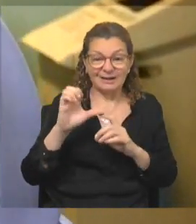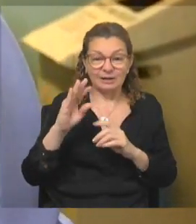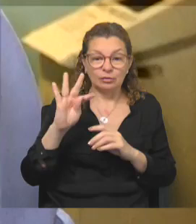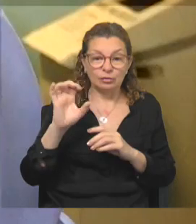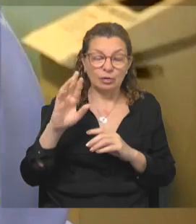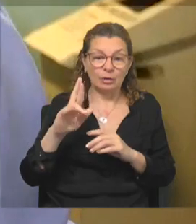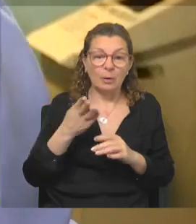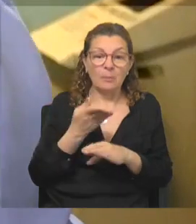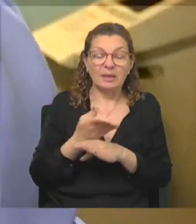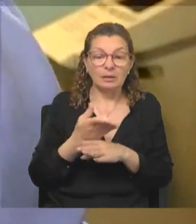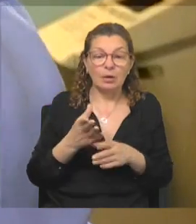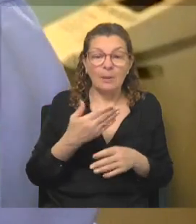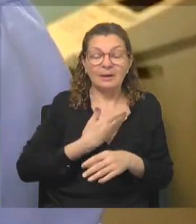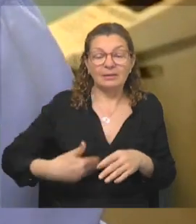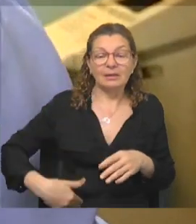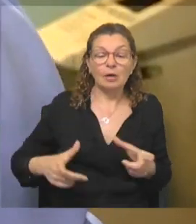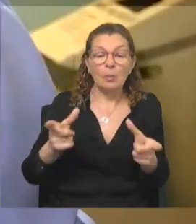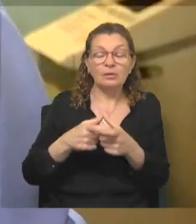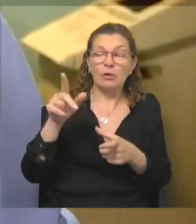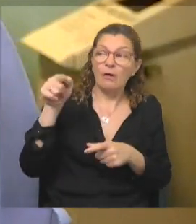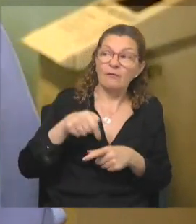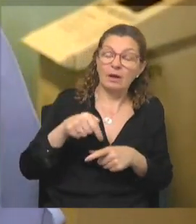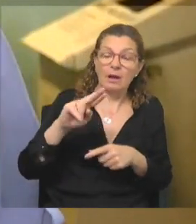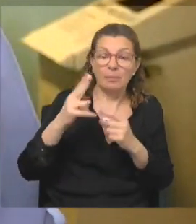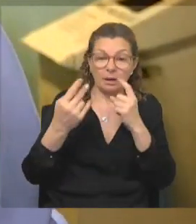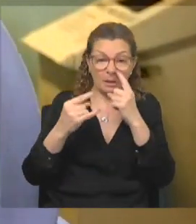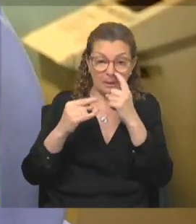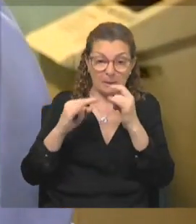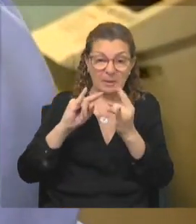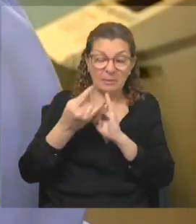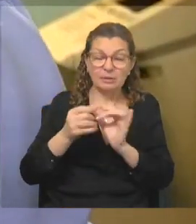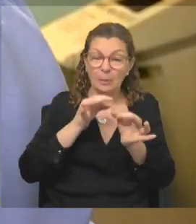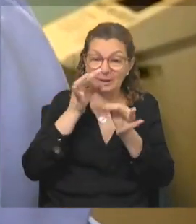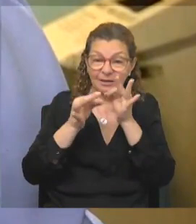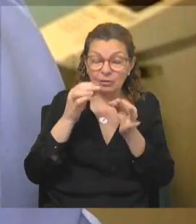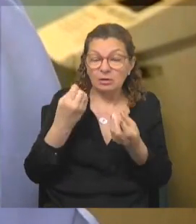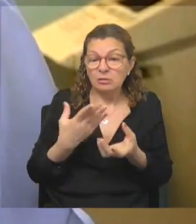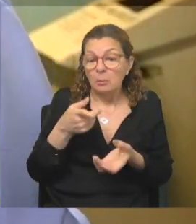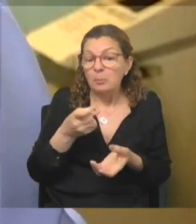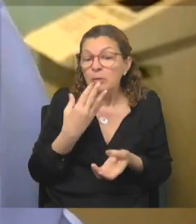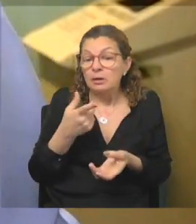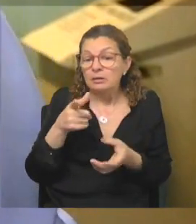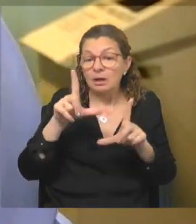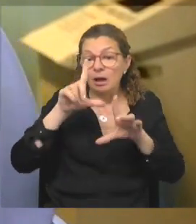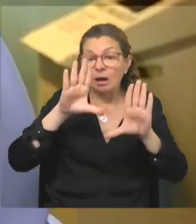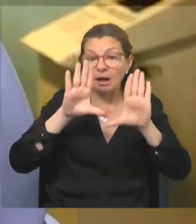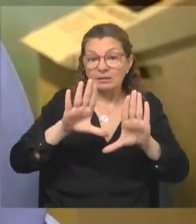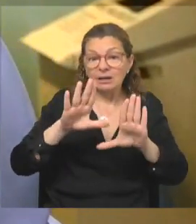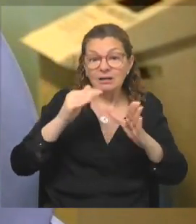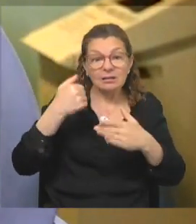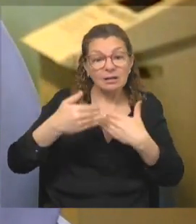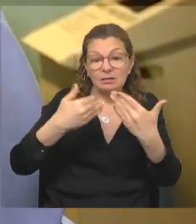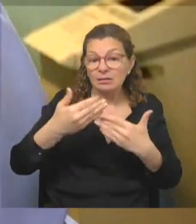solicitado al presidente de la comisión que lo cite al parlamento para que brinden explicaciones sobre Por qué ese cartel permanece